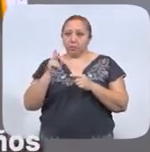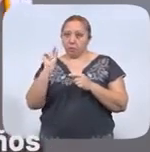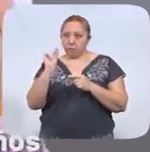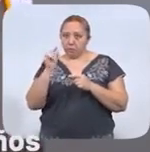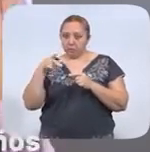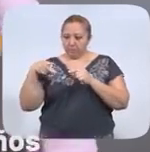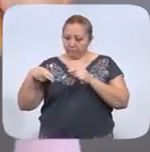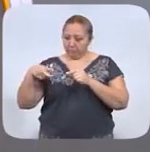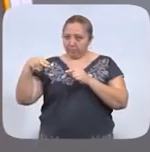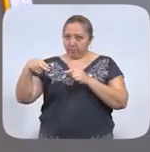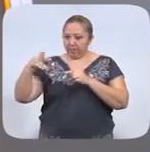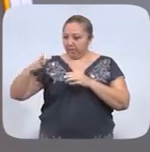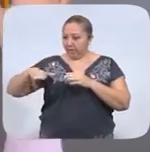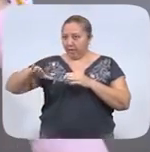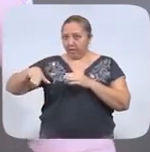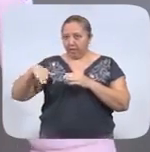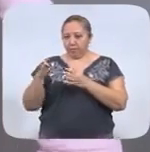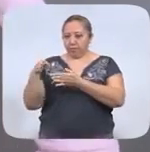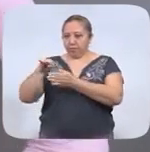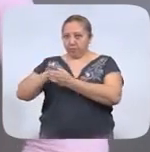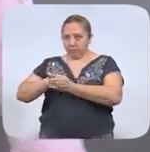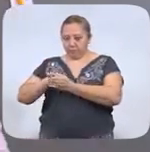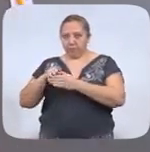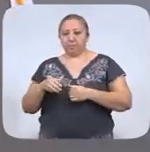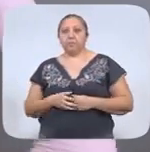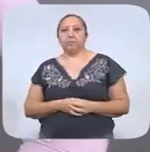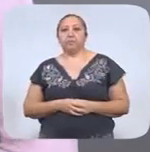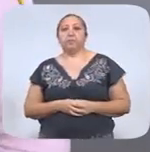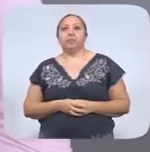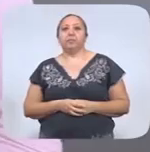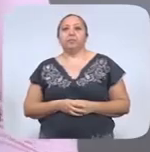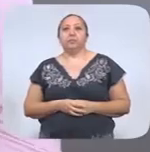6 cortes pequeños en cada lado doblado